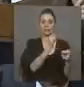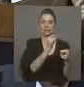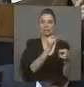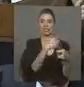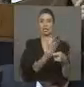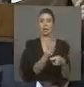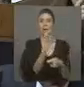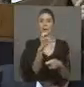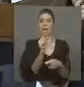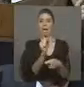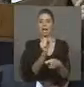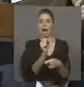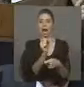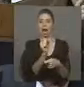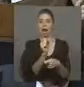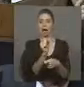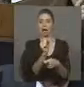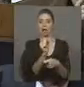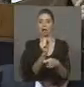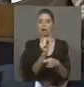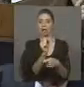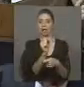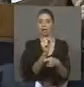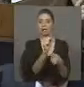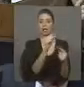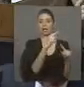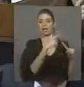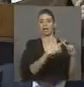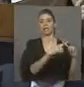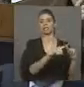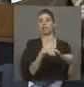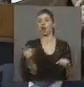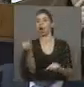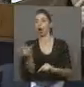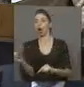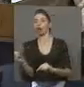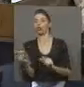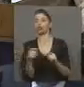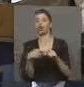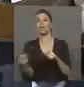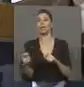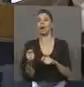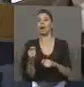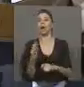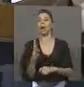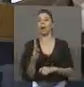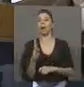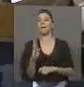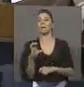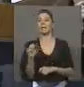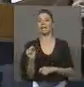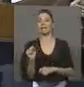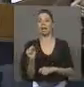la beca X y otros acceden a la beca Y.